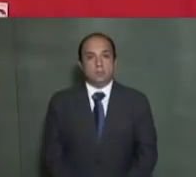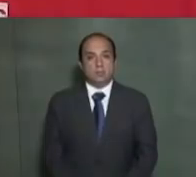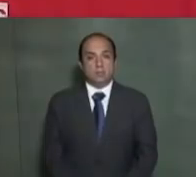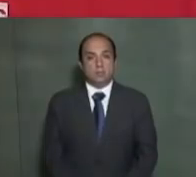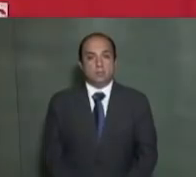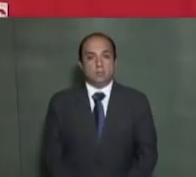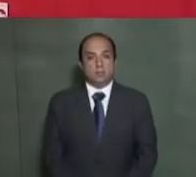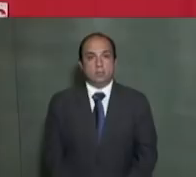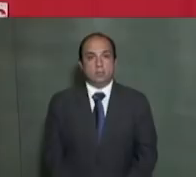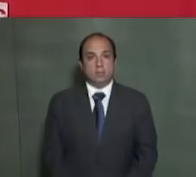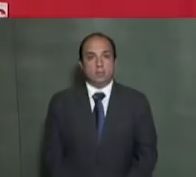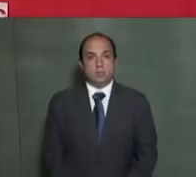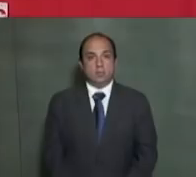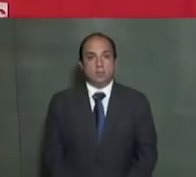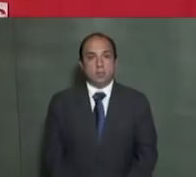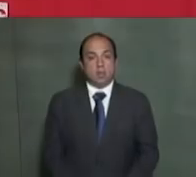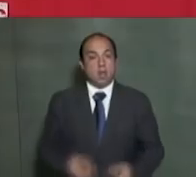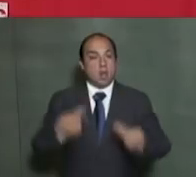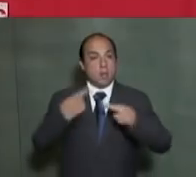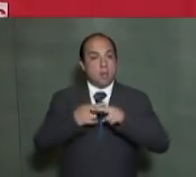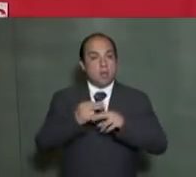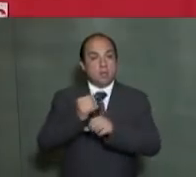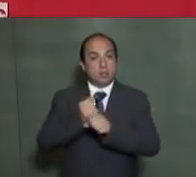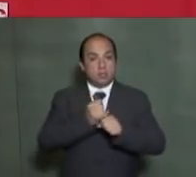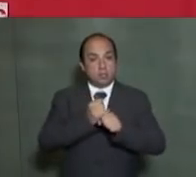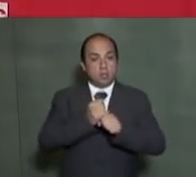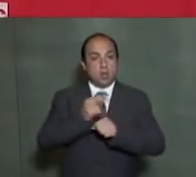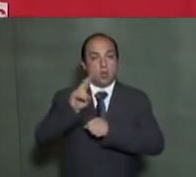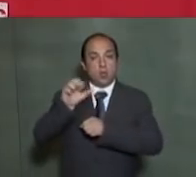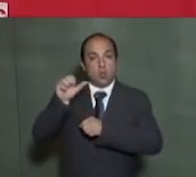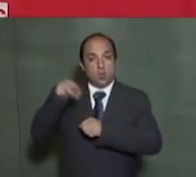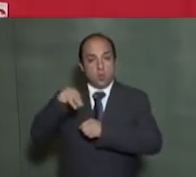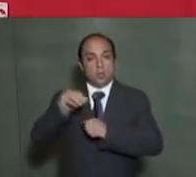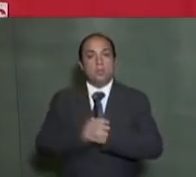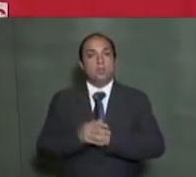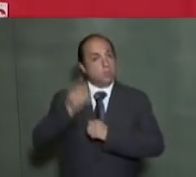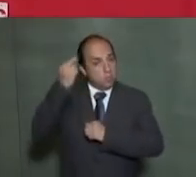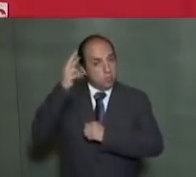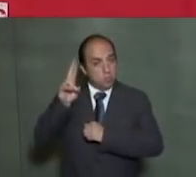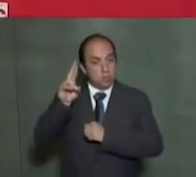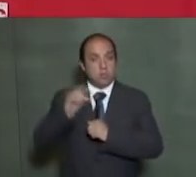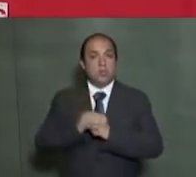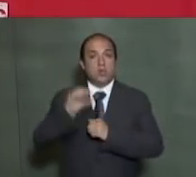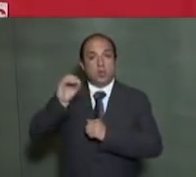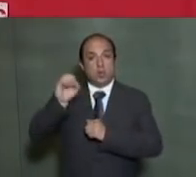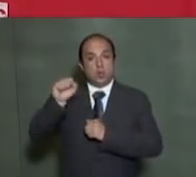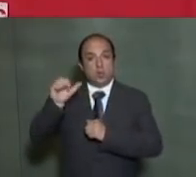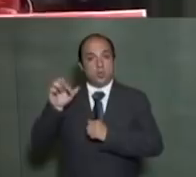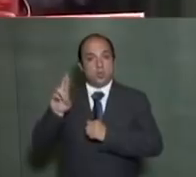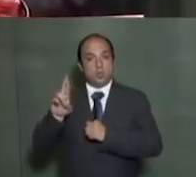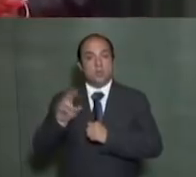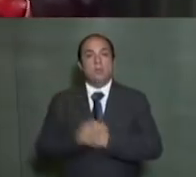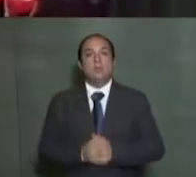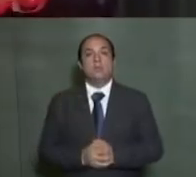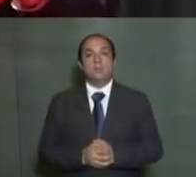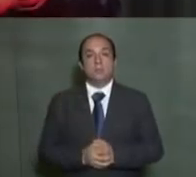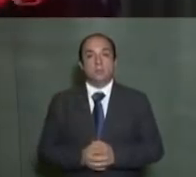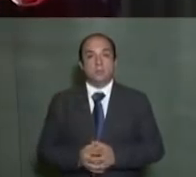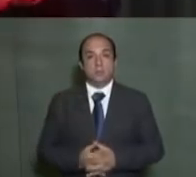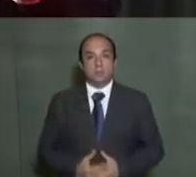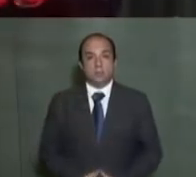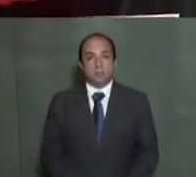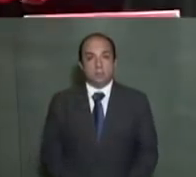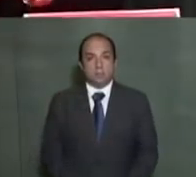El profesor investigador de la Universidad Autónoma Metropolitana, doctor Óscar Manuel González Cuevas.